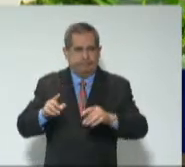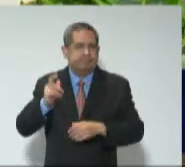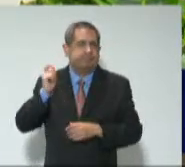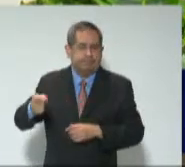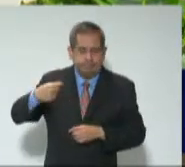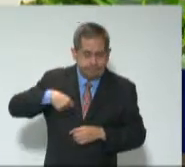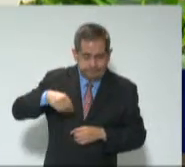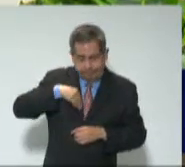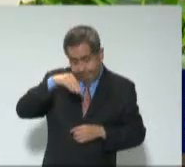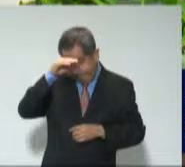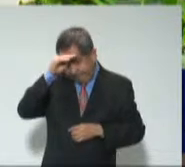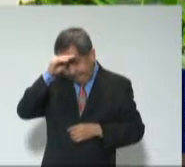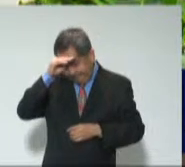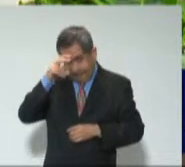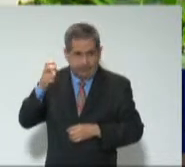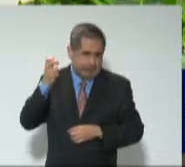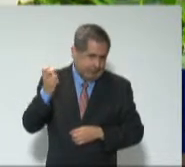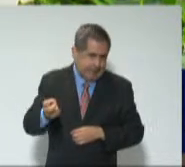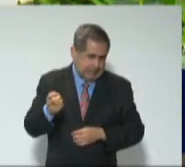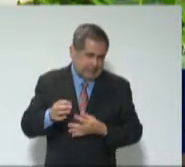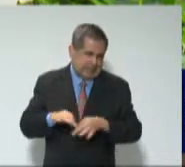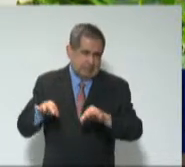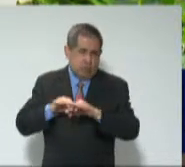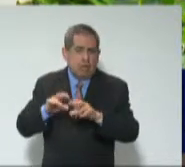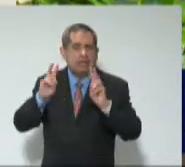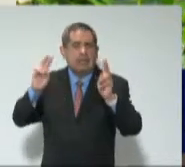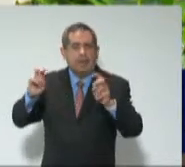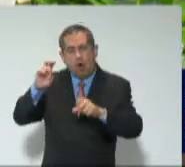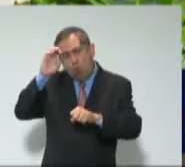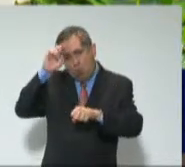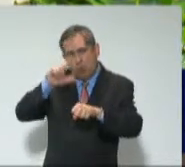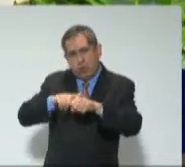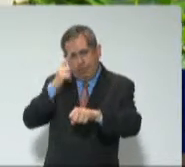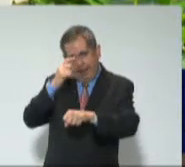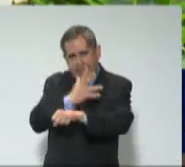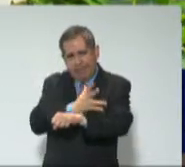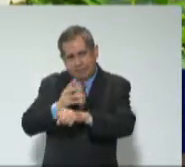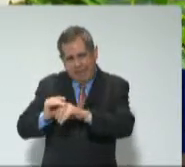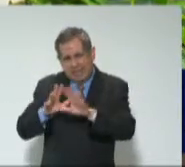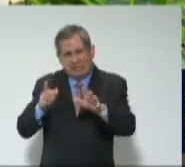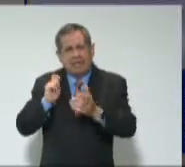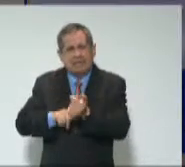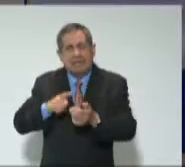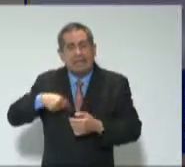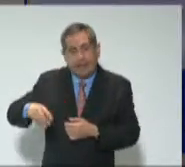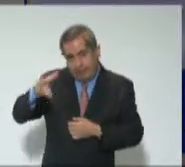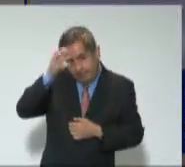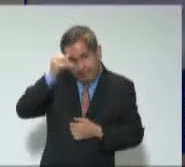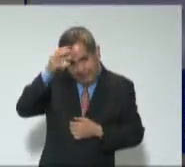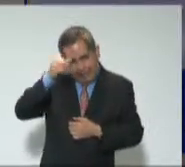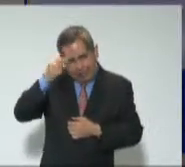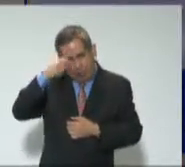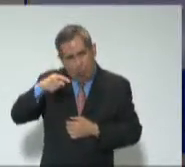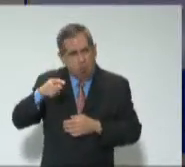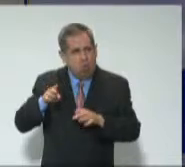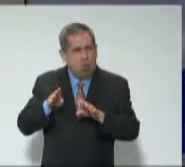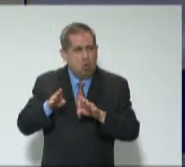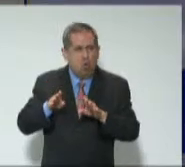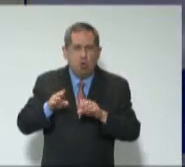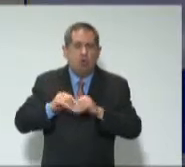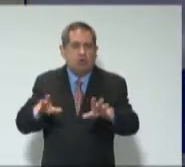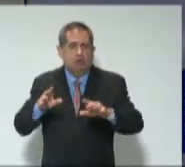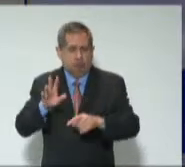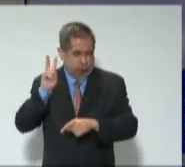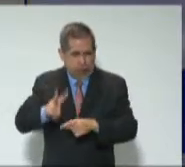Considero que es la instalación de de la cultura de la transparencia como en sus manifestaciones